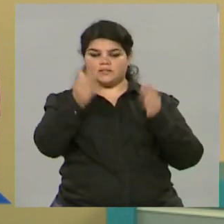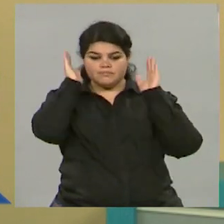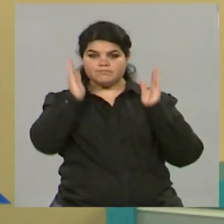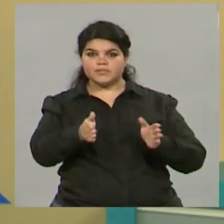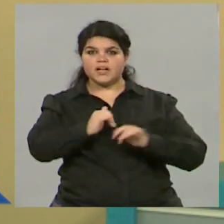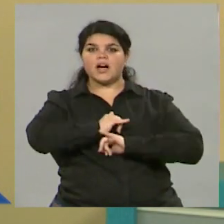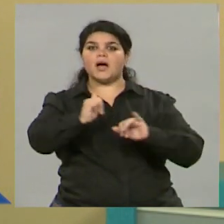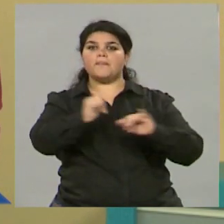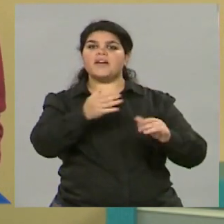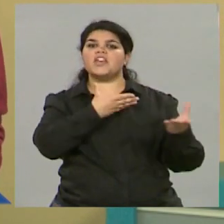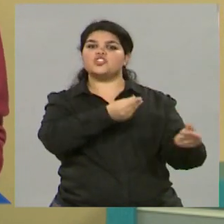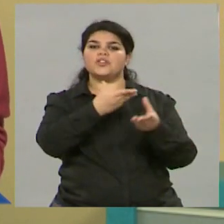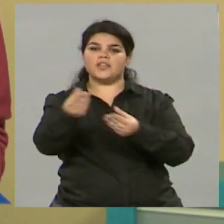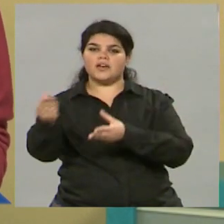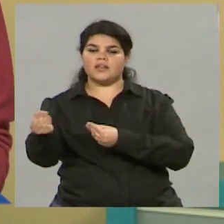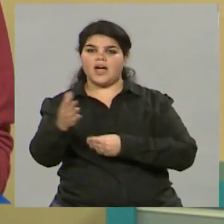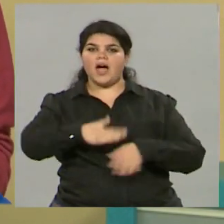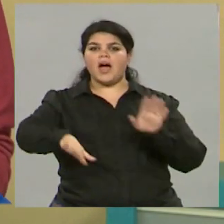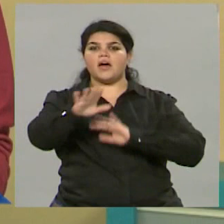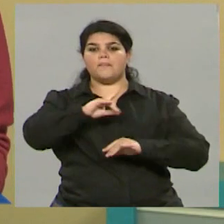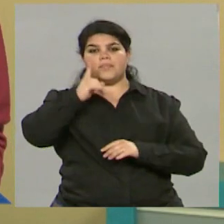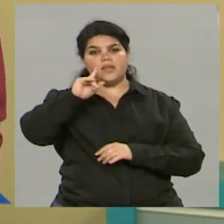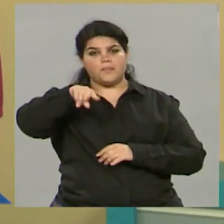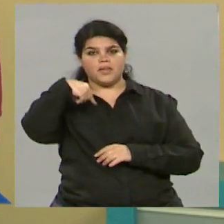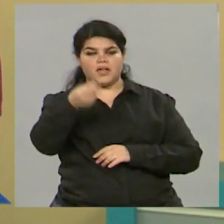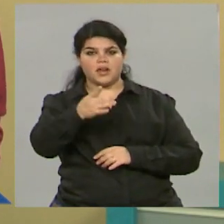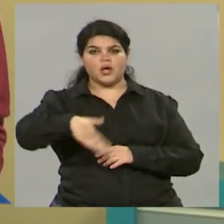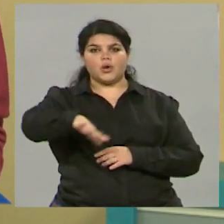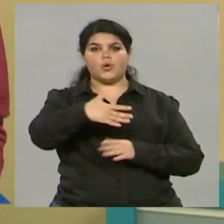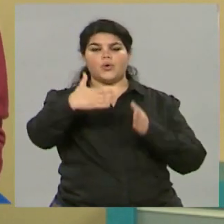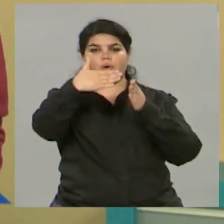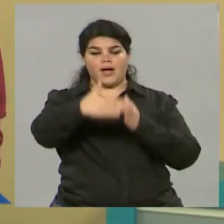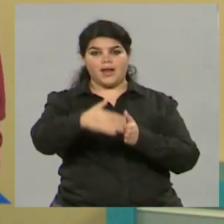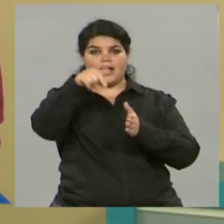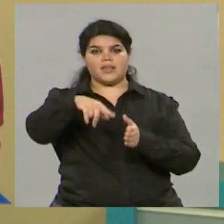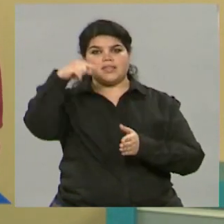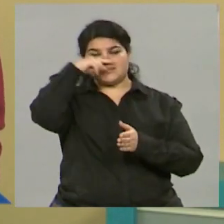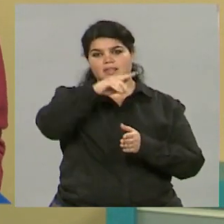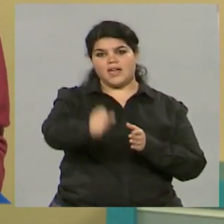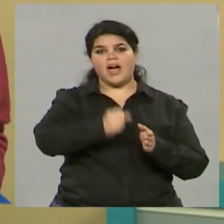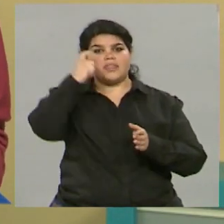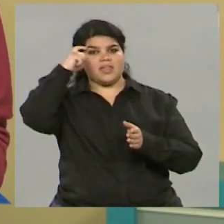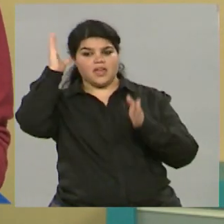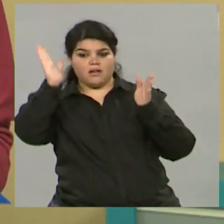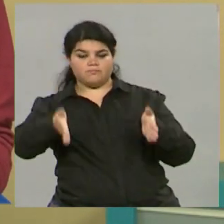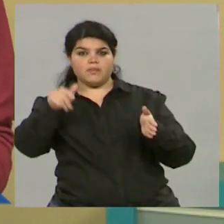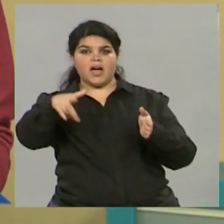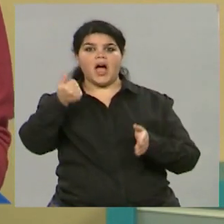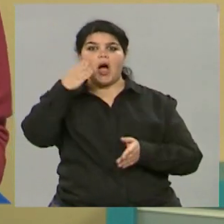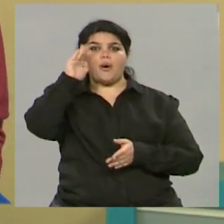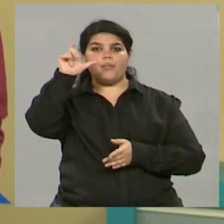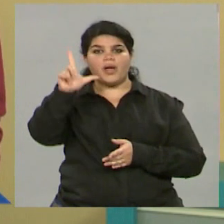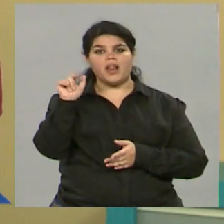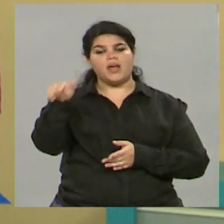con esta campaña solidaria que se va a estar realizando mañana en el nudo vial de 7 a 10. Y para eso tenemos en línea a Abel